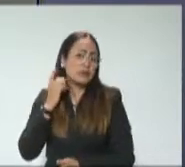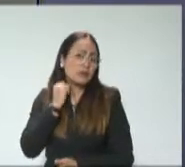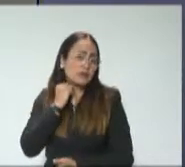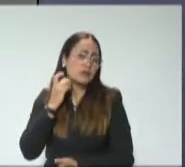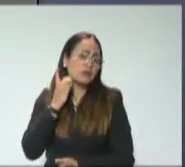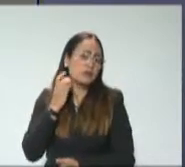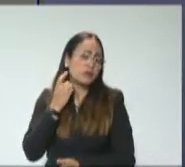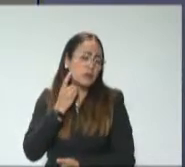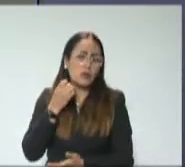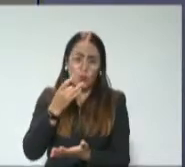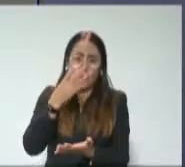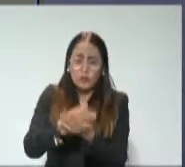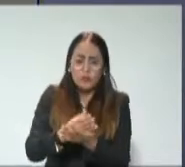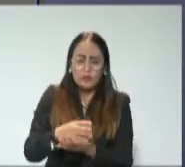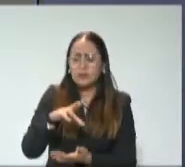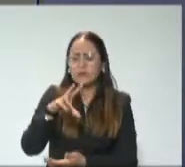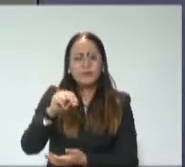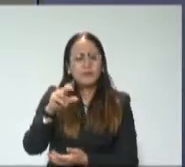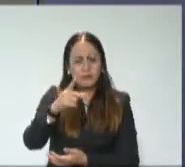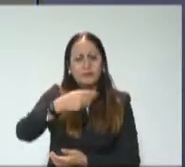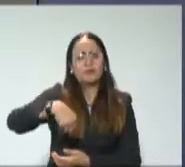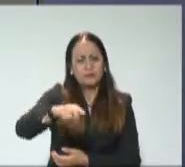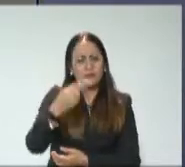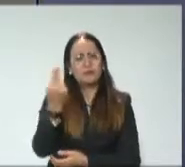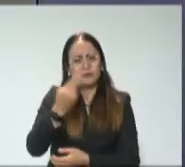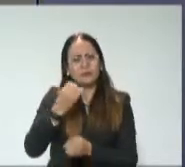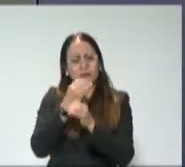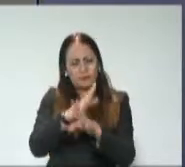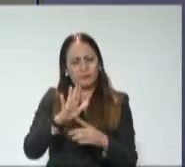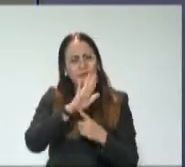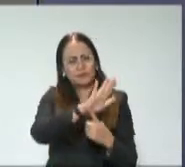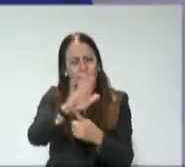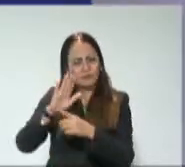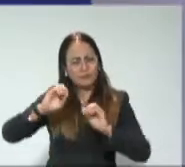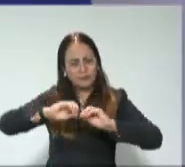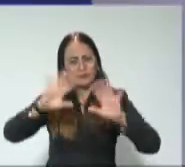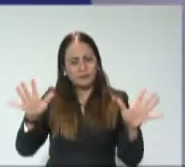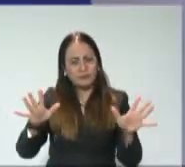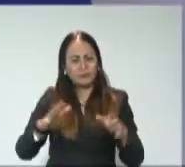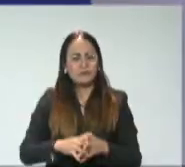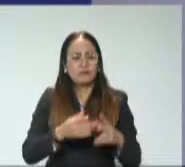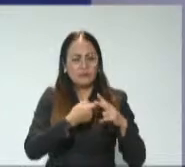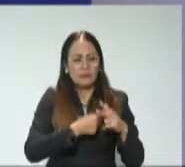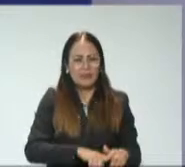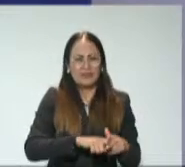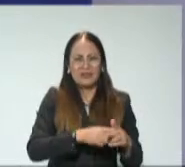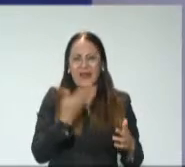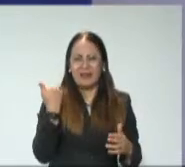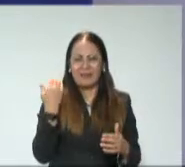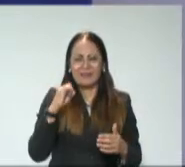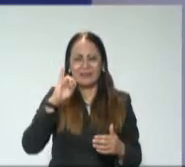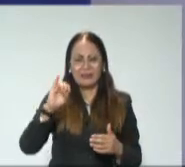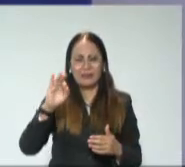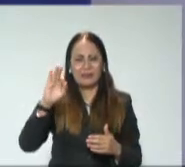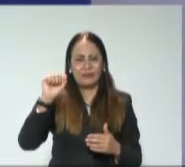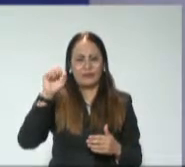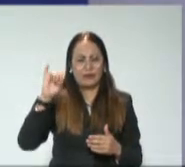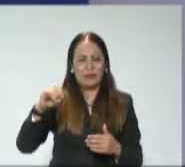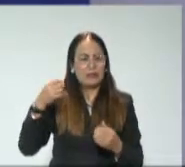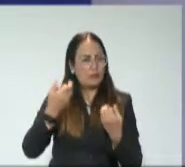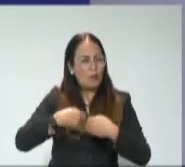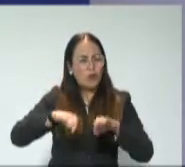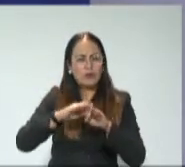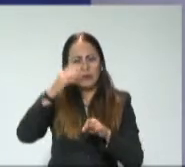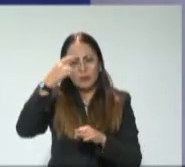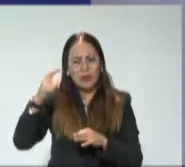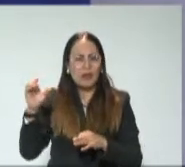institución en el tiempo practicando la transparencia me refiero Porque al principio el ifai fue exclusivo para El Ejecutivo sino